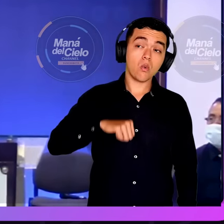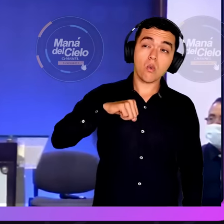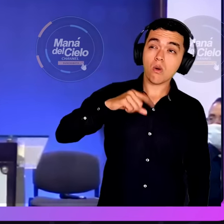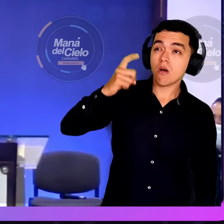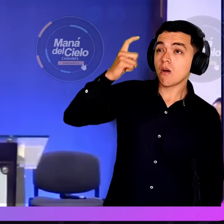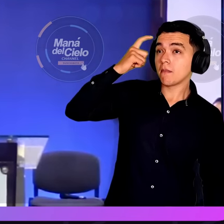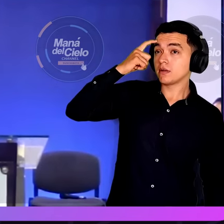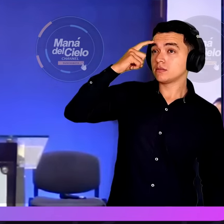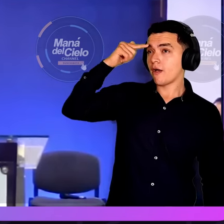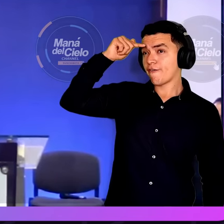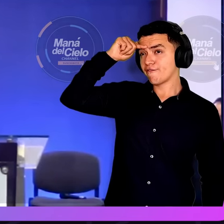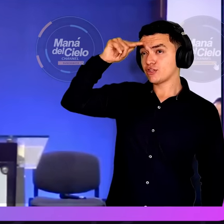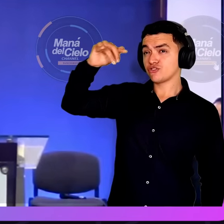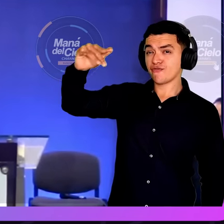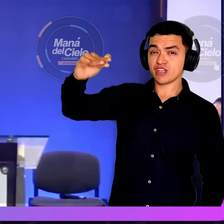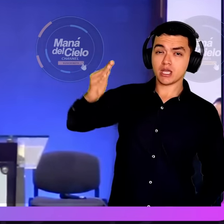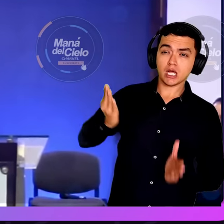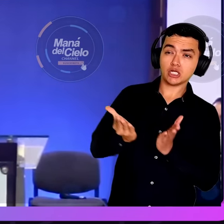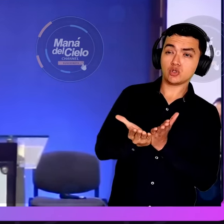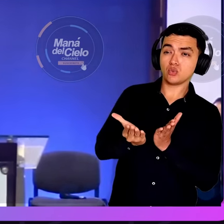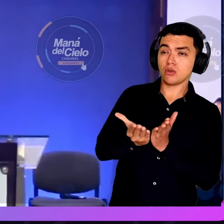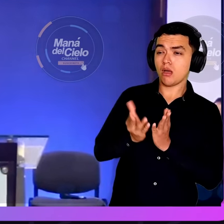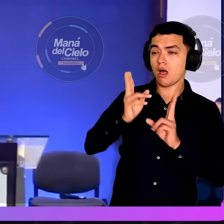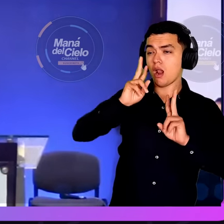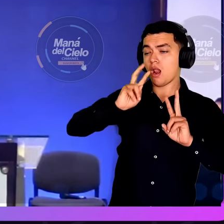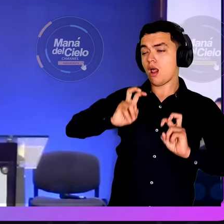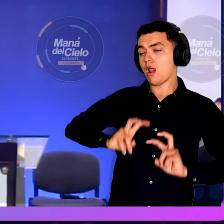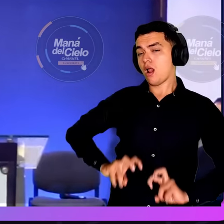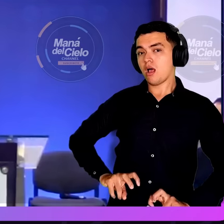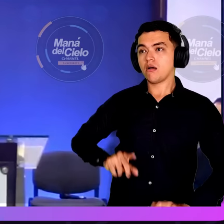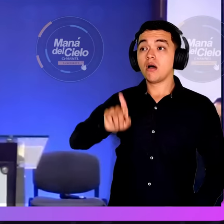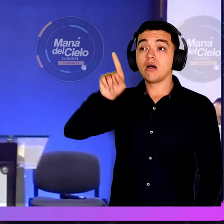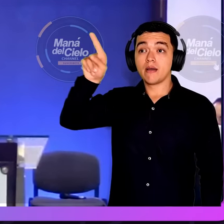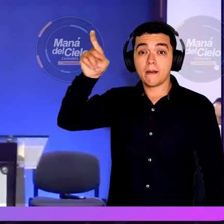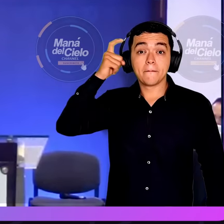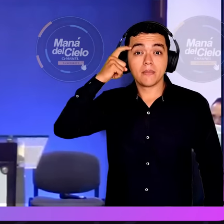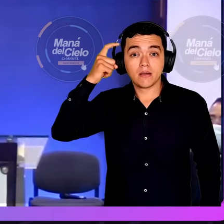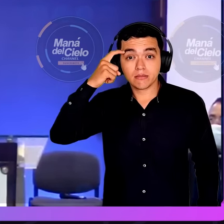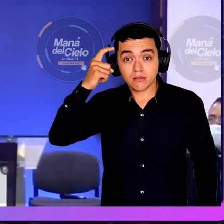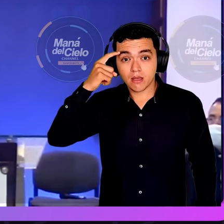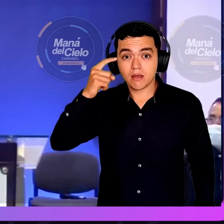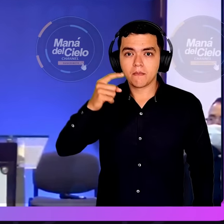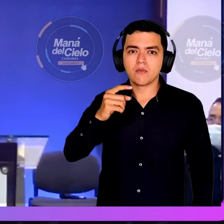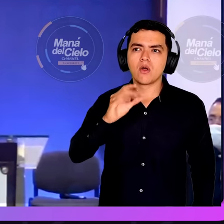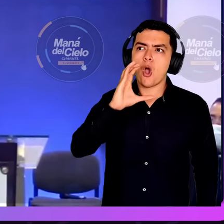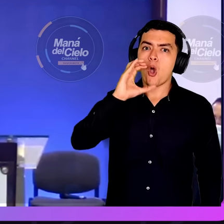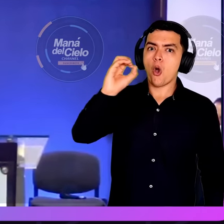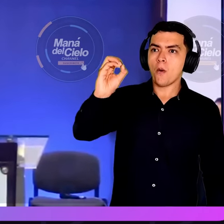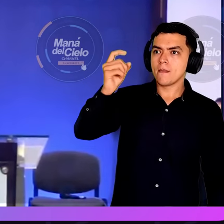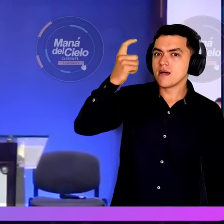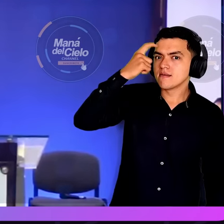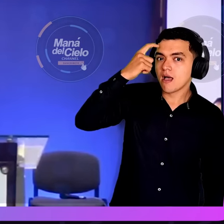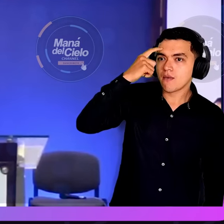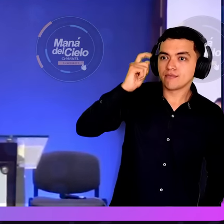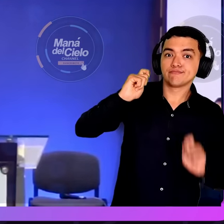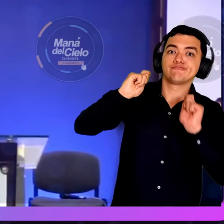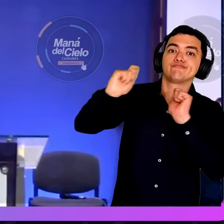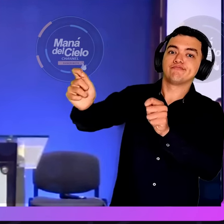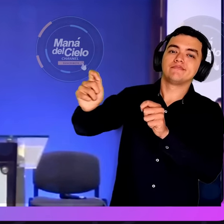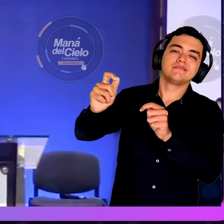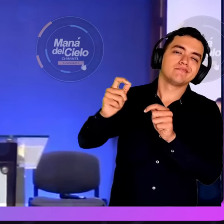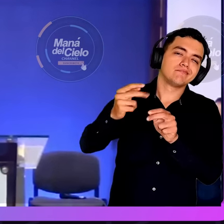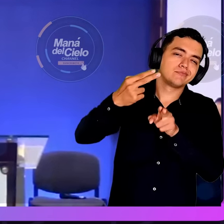nos llevaron a algunos lugares, pero ellos son muy orgullosos, los griegos son, porque tienen una cultura, unas filosofías, son